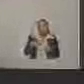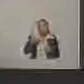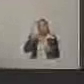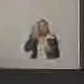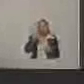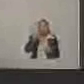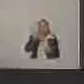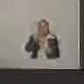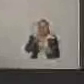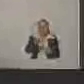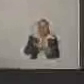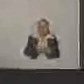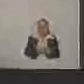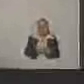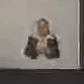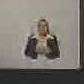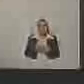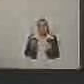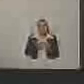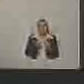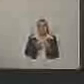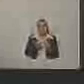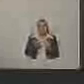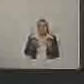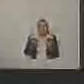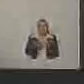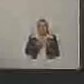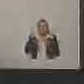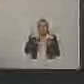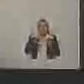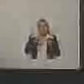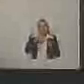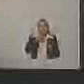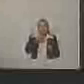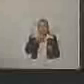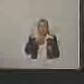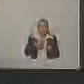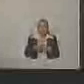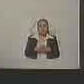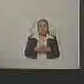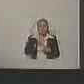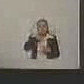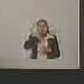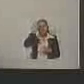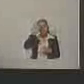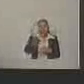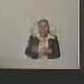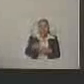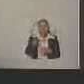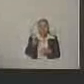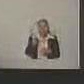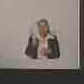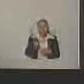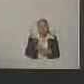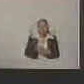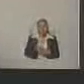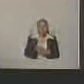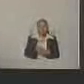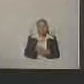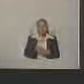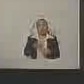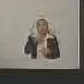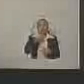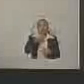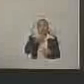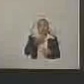referir a ti también, querido compañero de trabajo, hombre que sabe que el concepto de ser